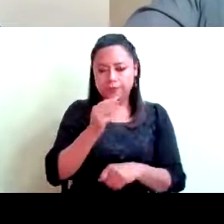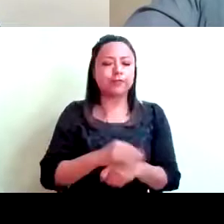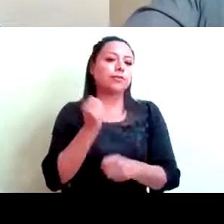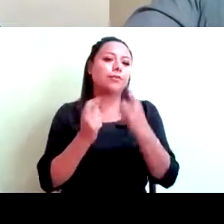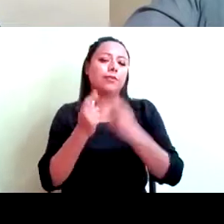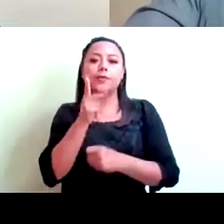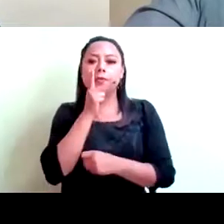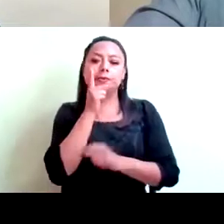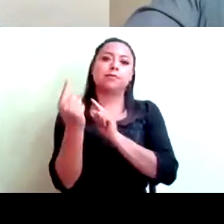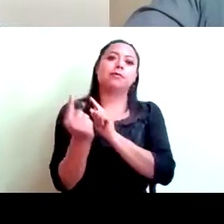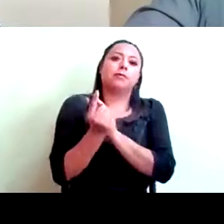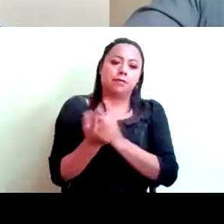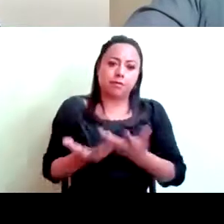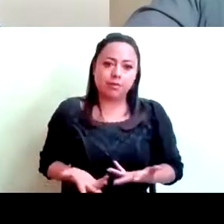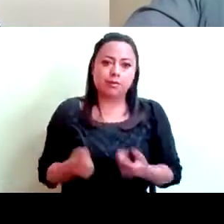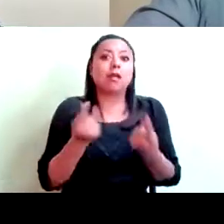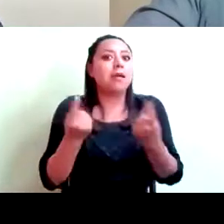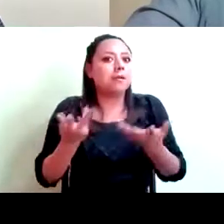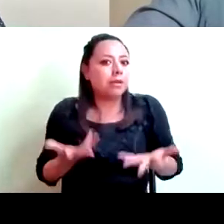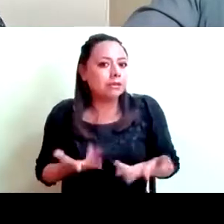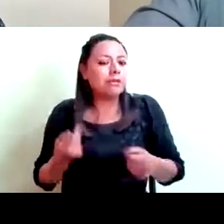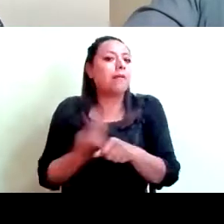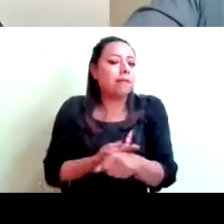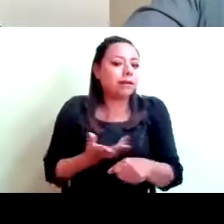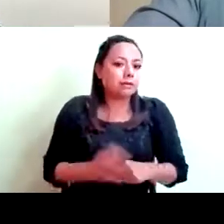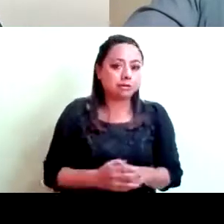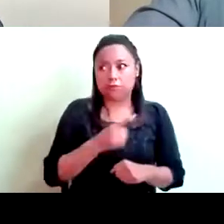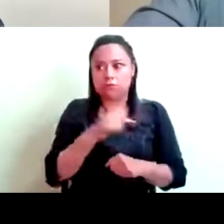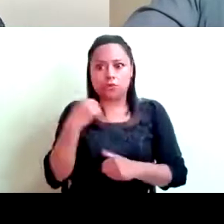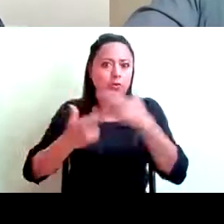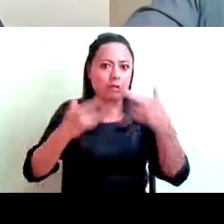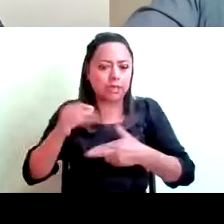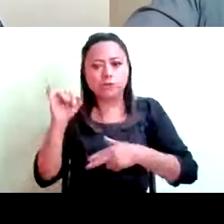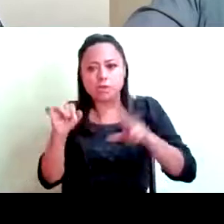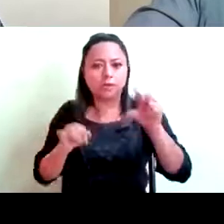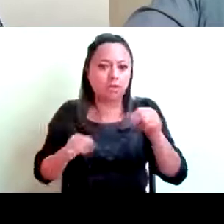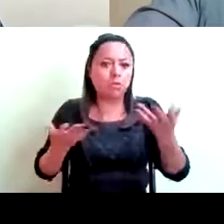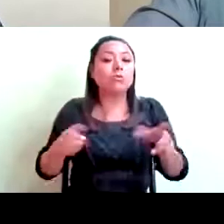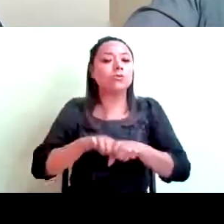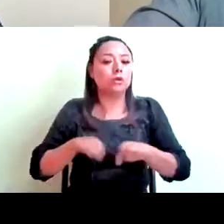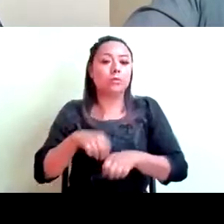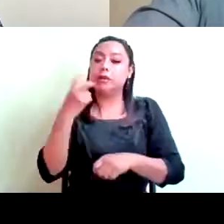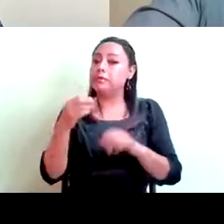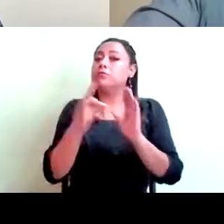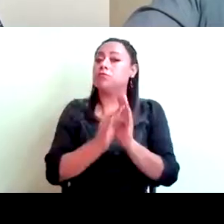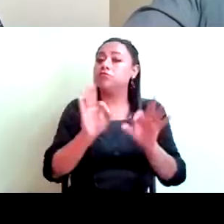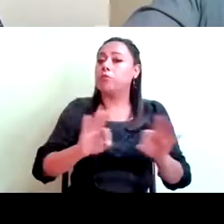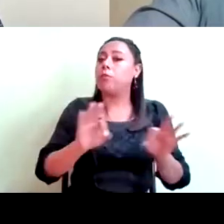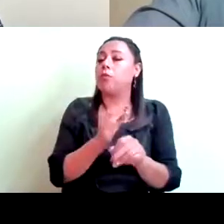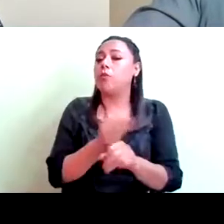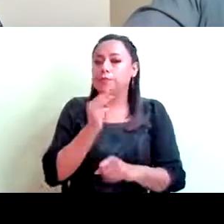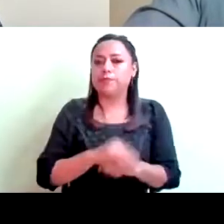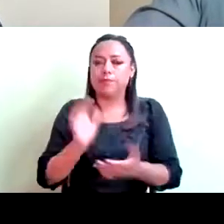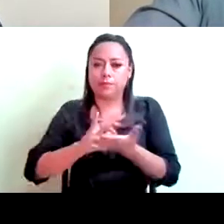uno y dicen, bueno, ¿y qué va a ser? ¿Qué van a pasar? ¿Qué vamos a regresar? ¿No vamos a regresar? Es un punto muy importante. Te